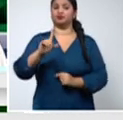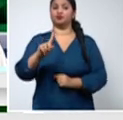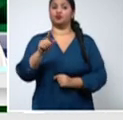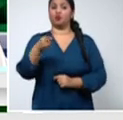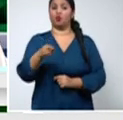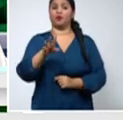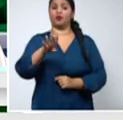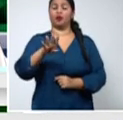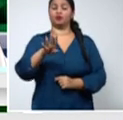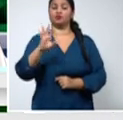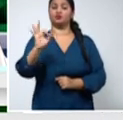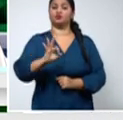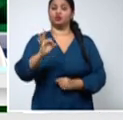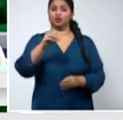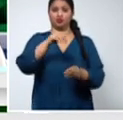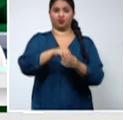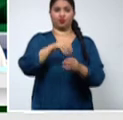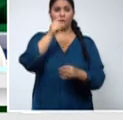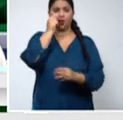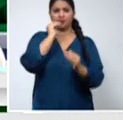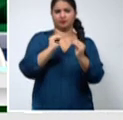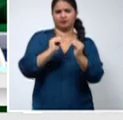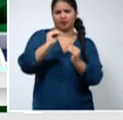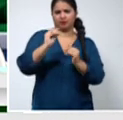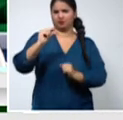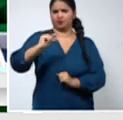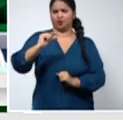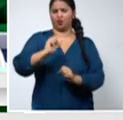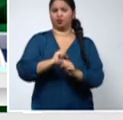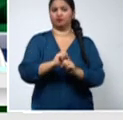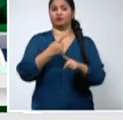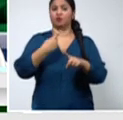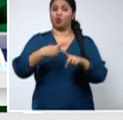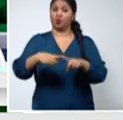51,4%. El femenino en toda la pandemia es el